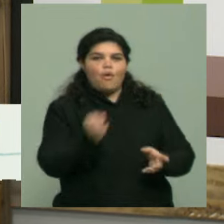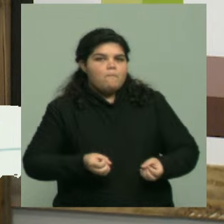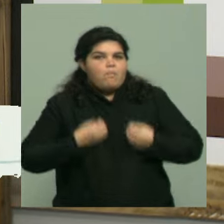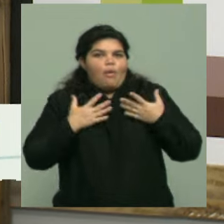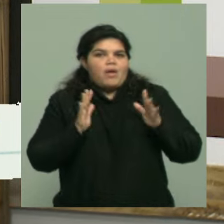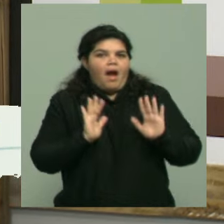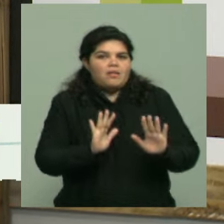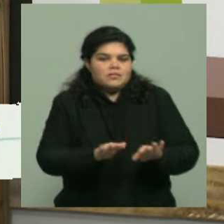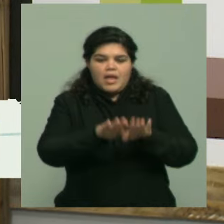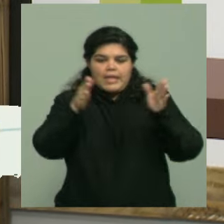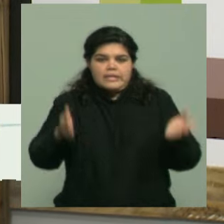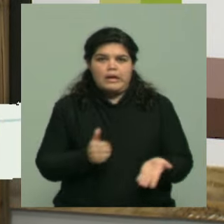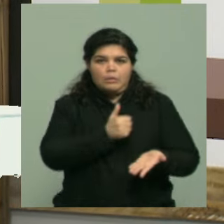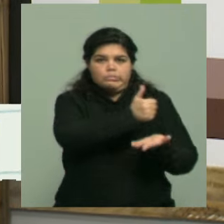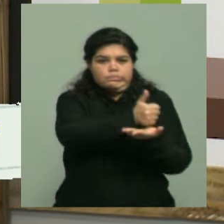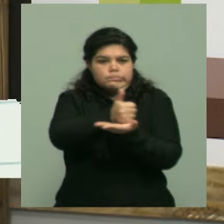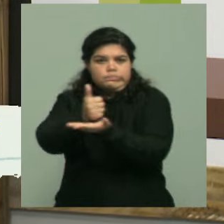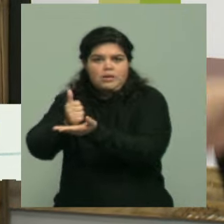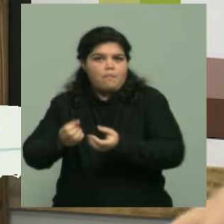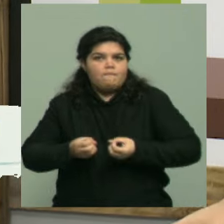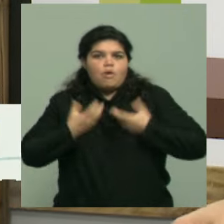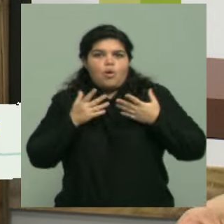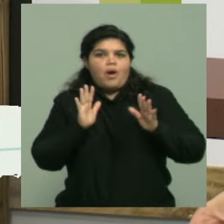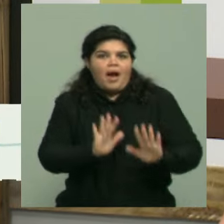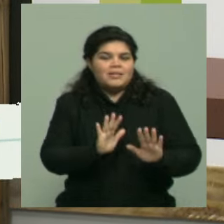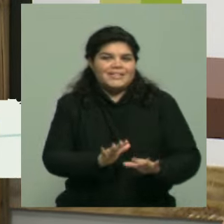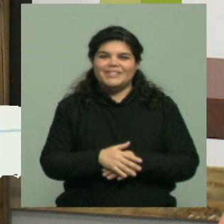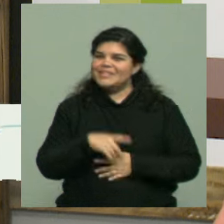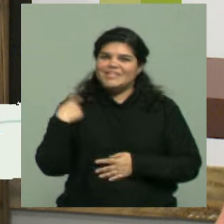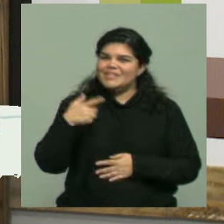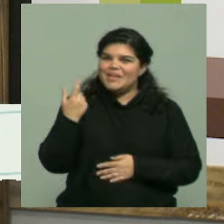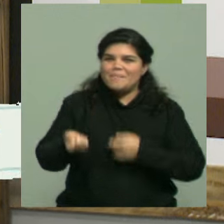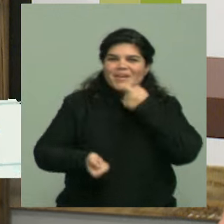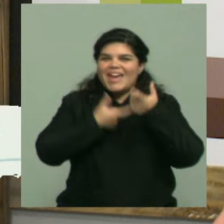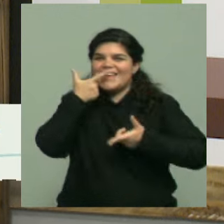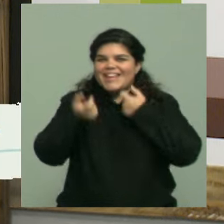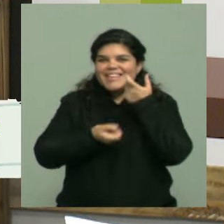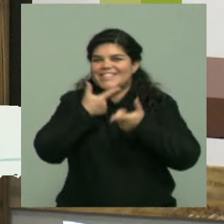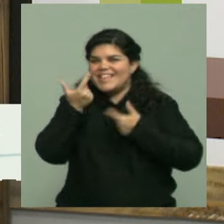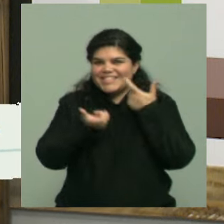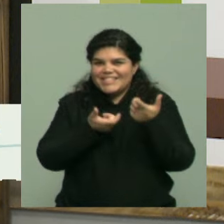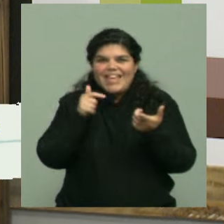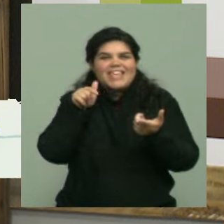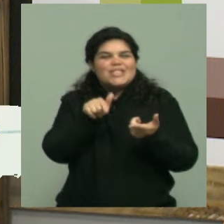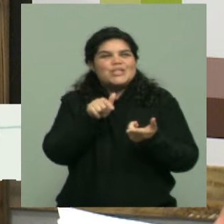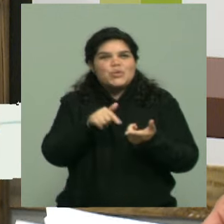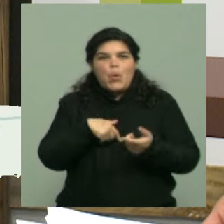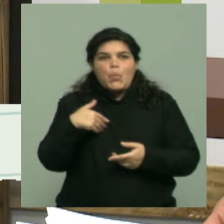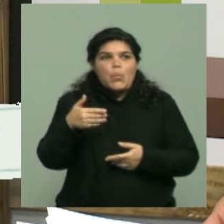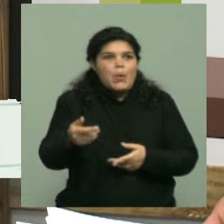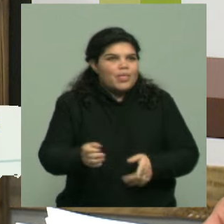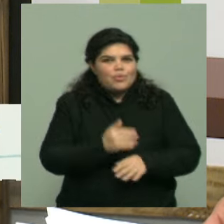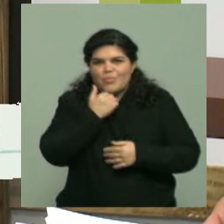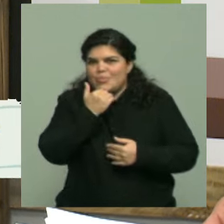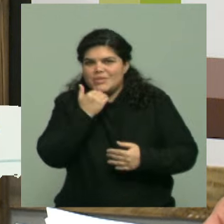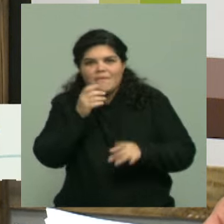arriba del escenario, y la risa, como me dijeron la vez pasada, uno no sabe cuándo va a aparecer, pero aparece